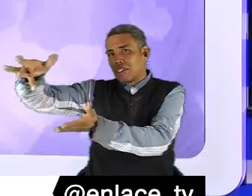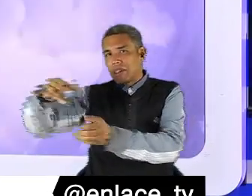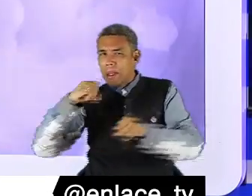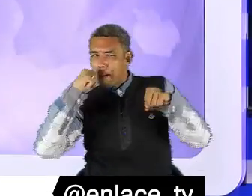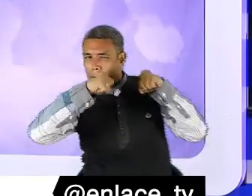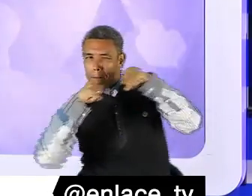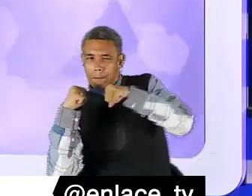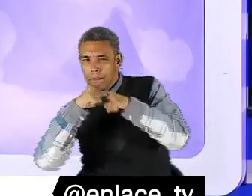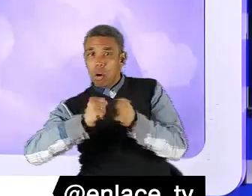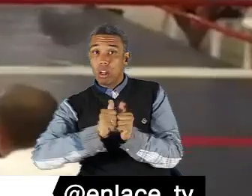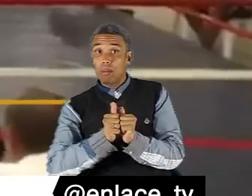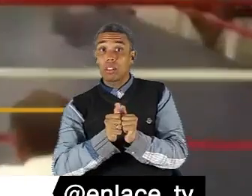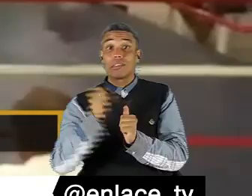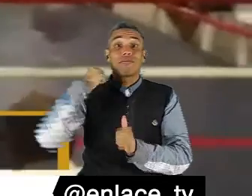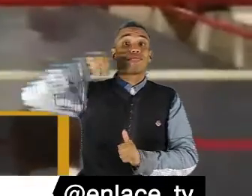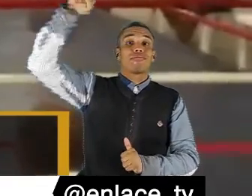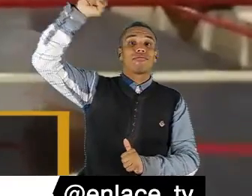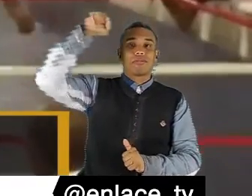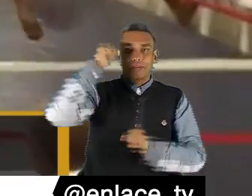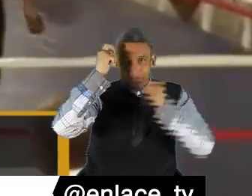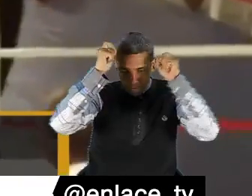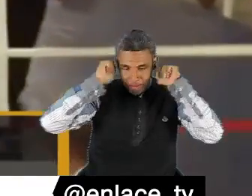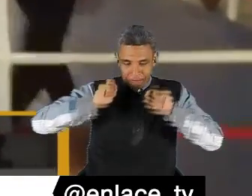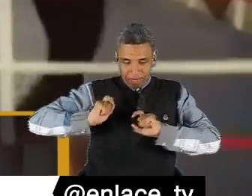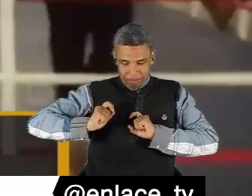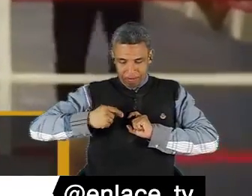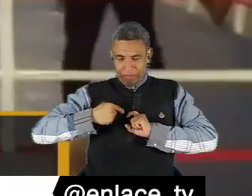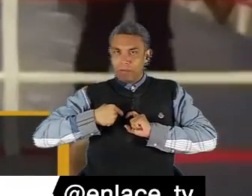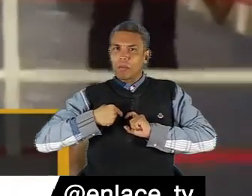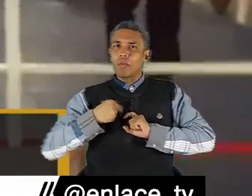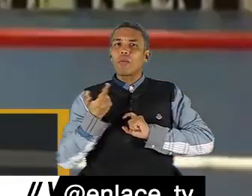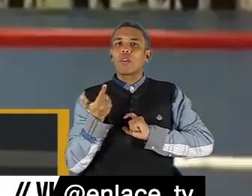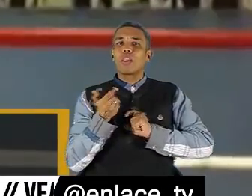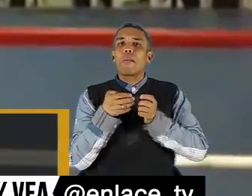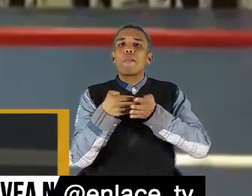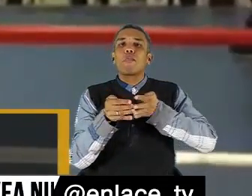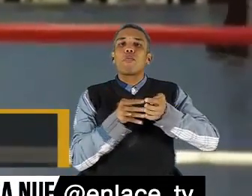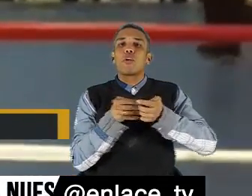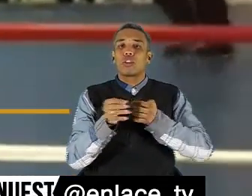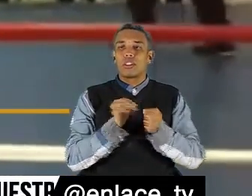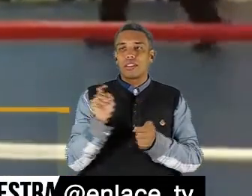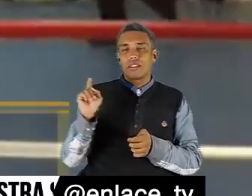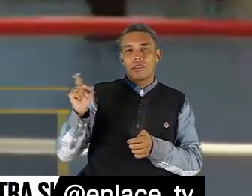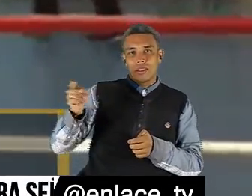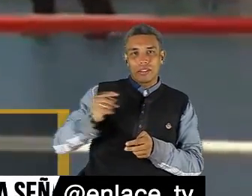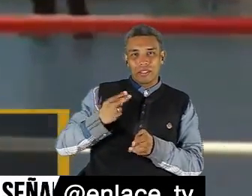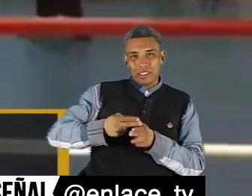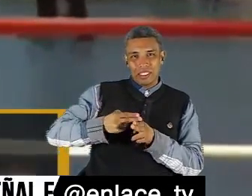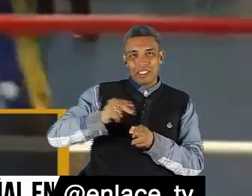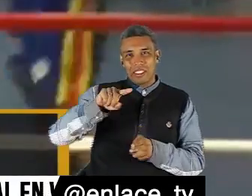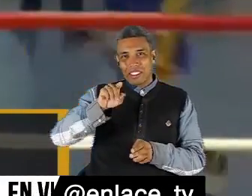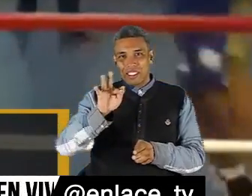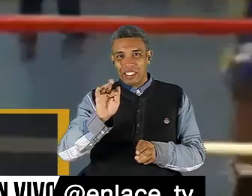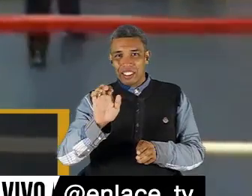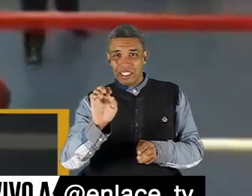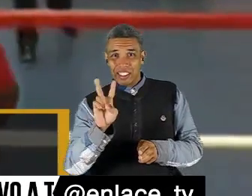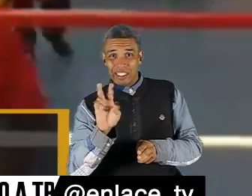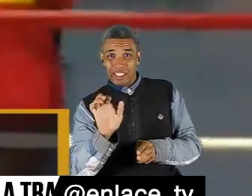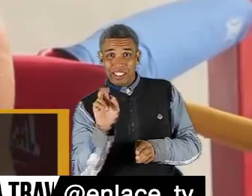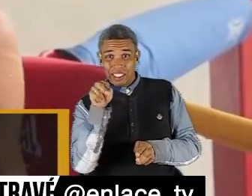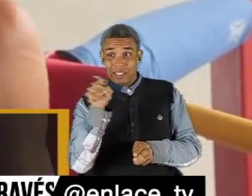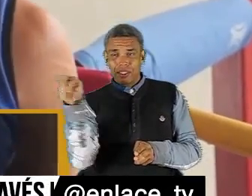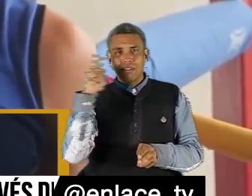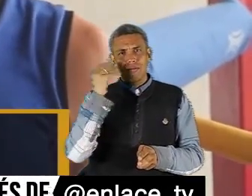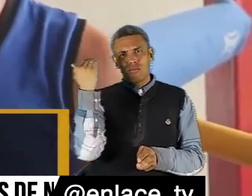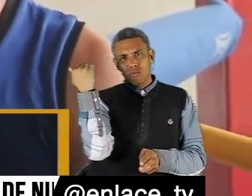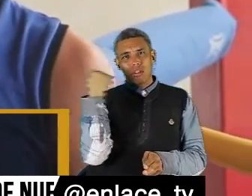Bermeja. Medalla de bronce logró Brandon Steven Moreira Medina en el Campeonato Nacional de Boxeo efectuado en la ciudad de Cali.